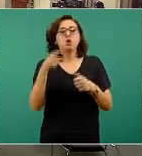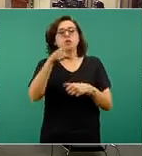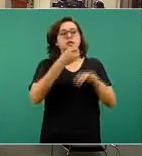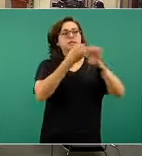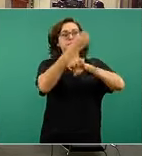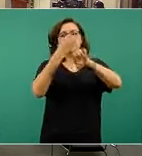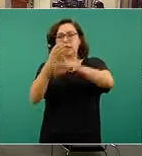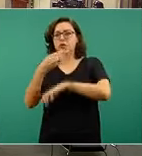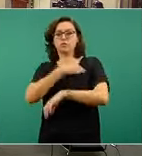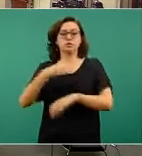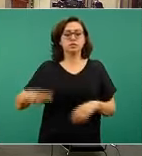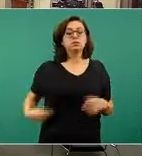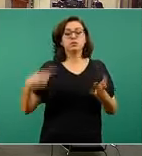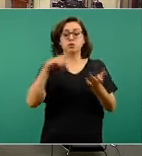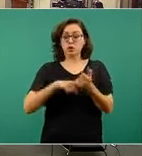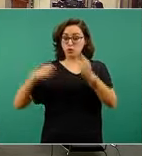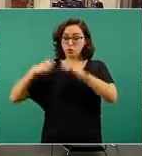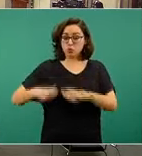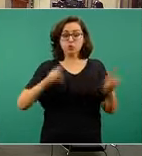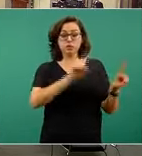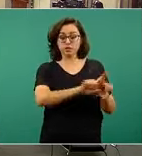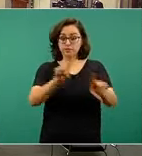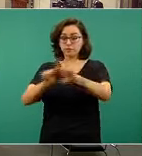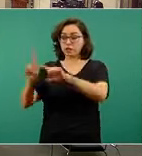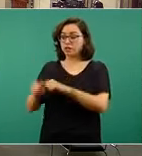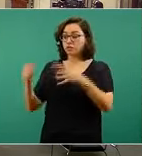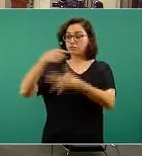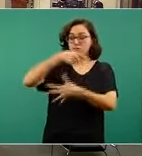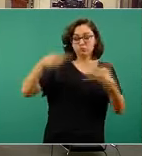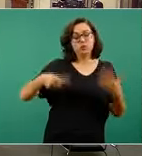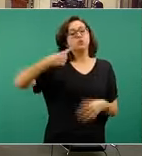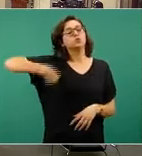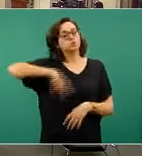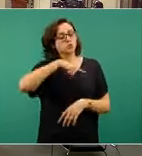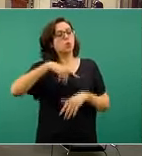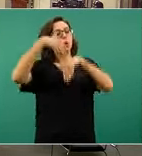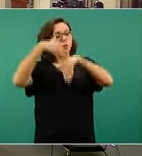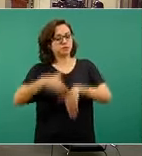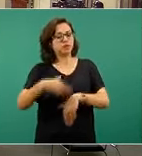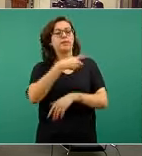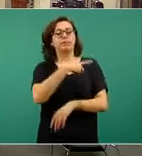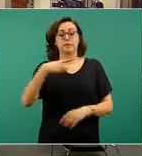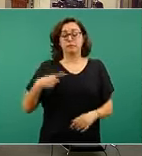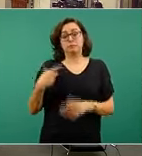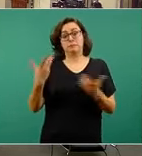y en los municipios están implementando, sobre todo en miras, decíamos, a estas próximas